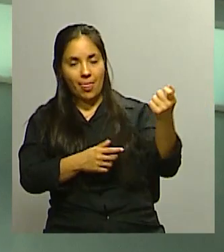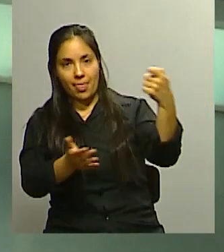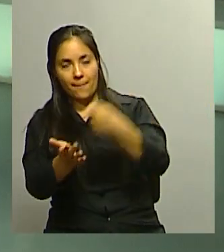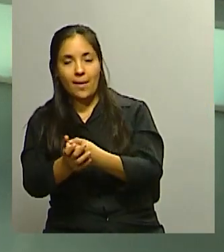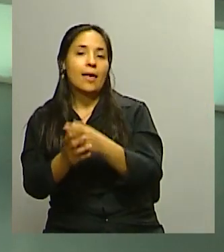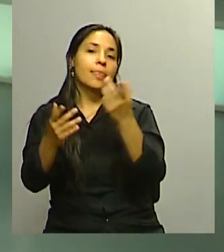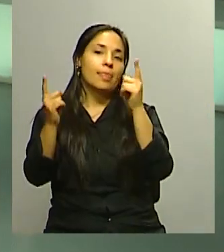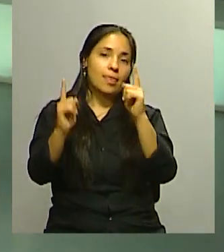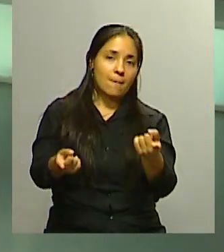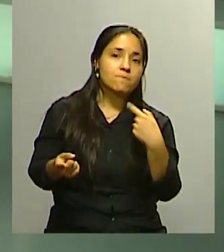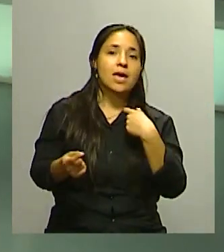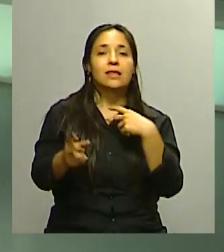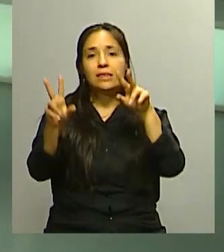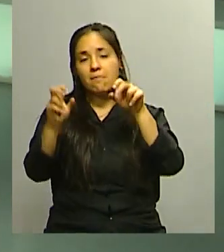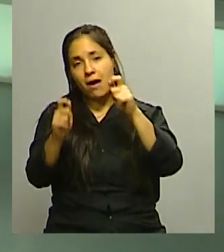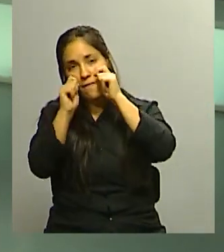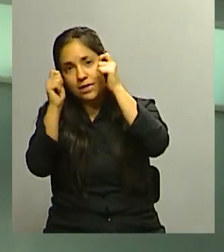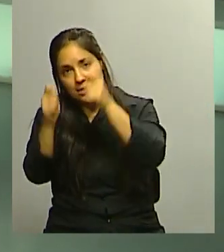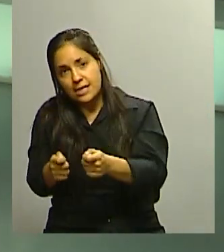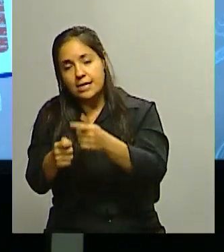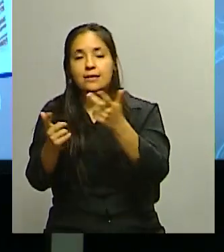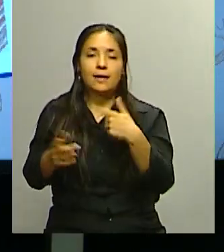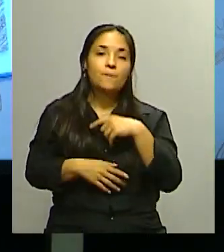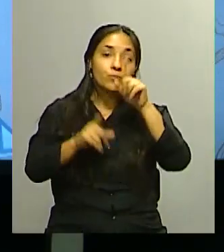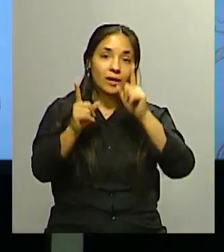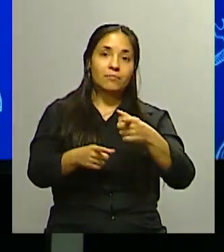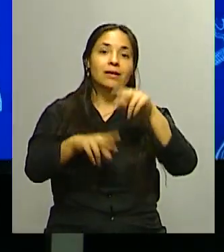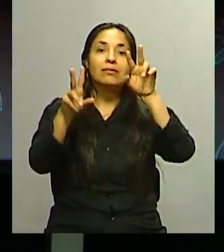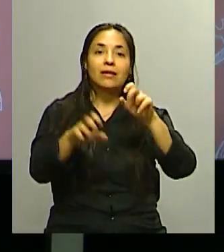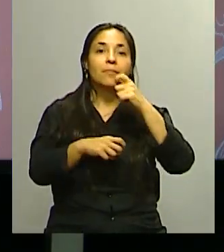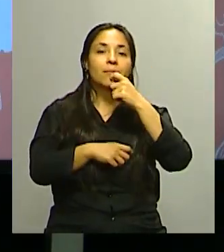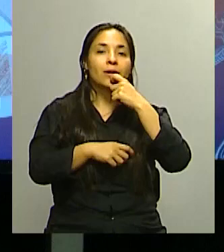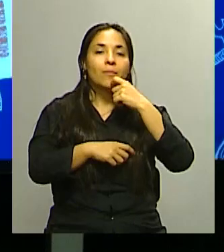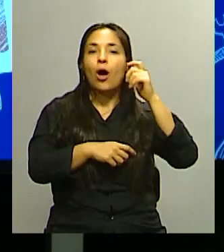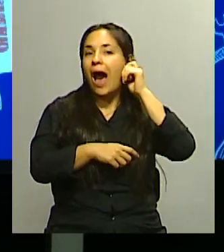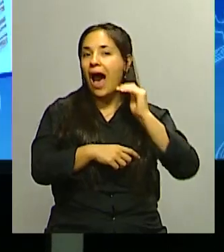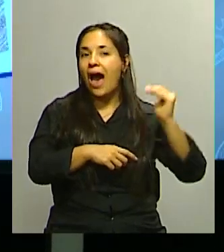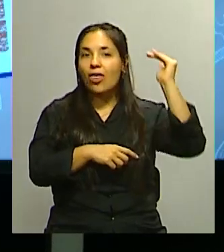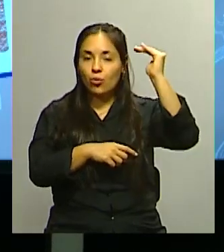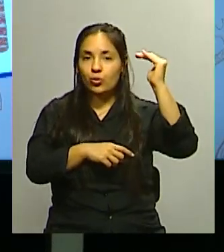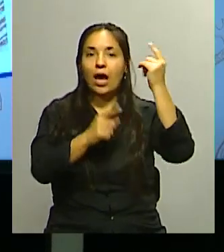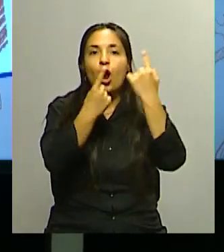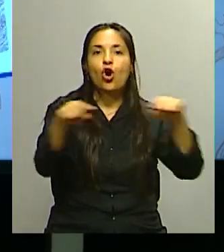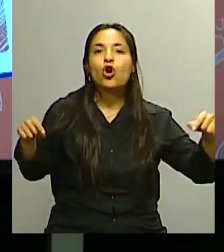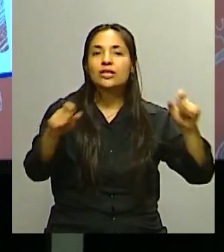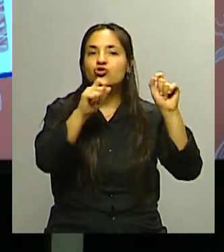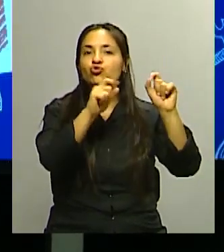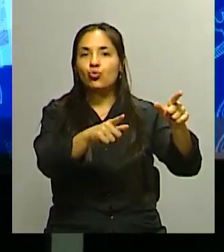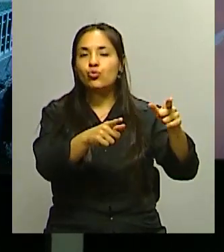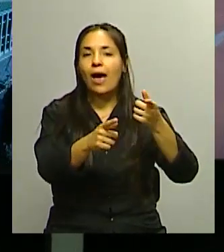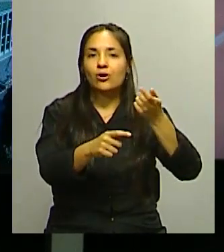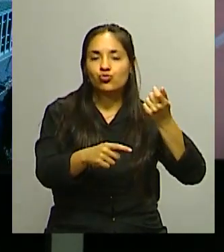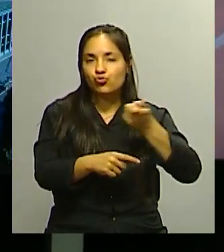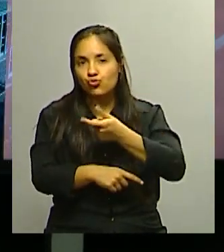o también respecto de los adultos mayores que hablábamos, quién administra los bienes de esos adultos mayores cuando hay conflicto entre los hijos.